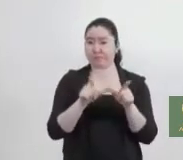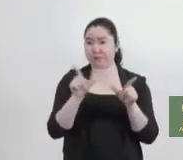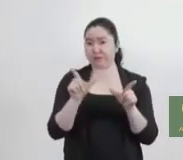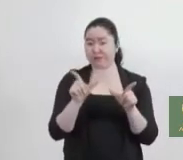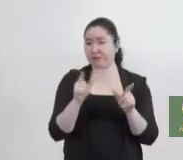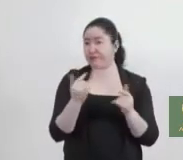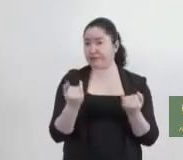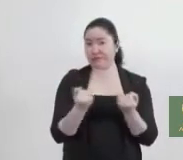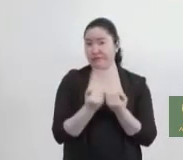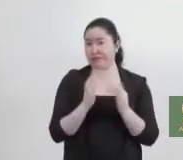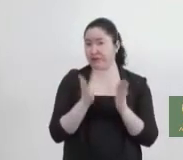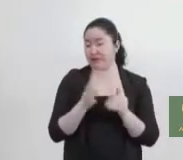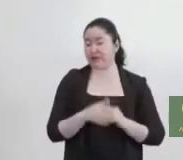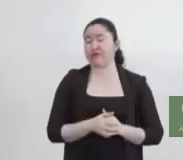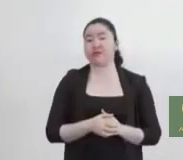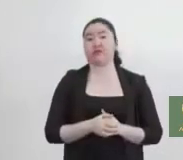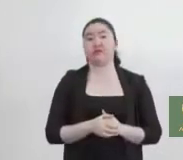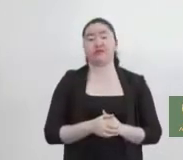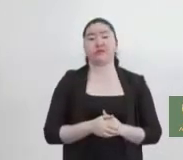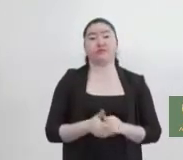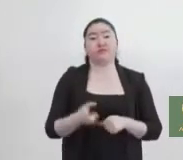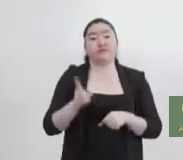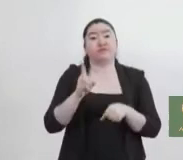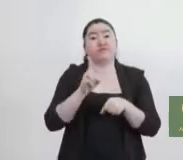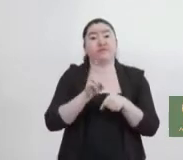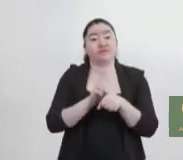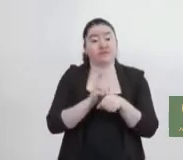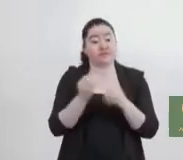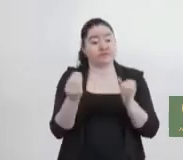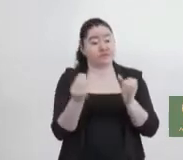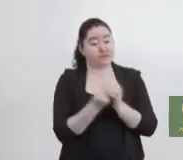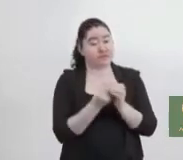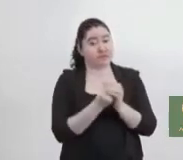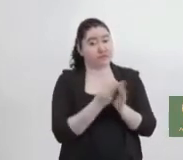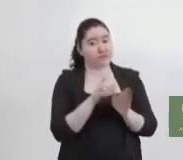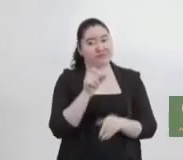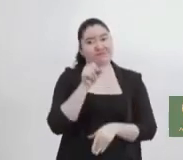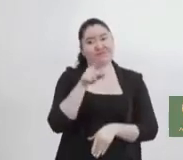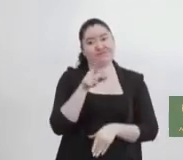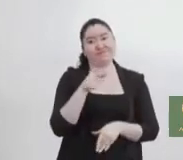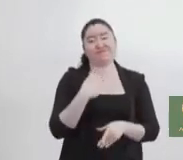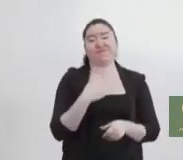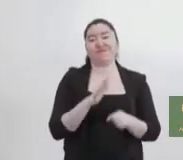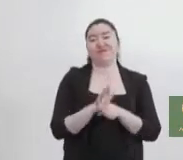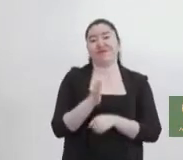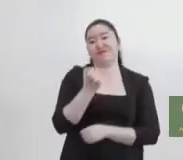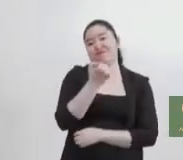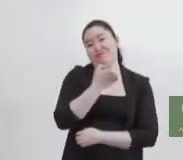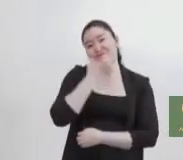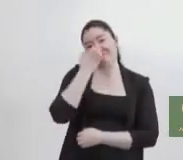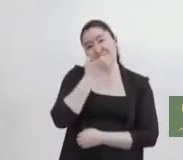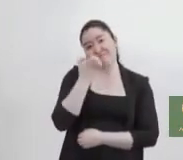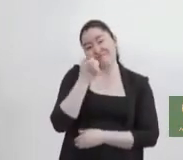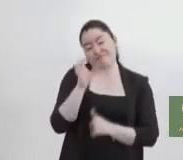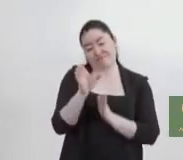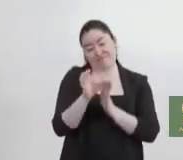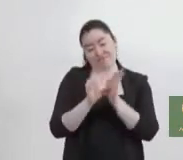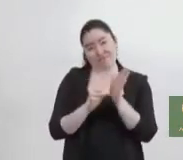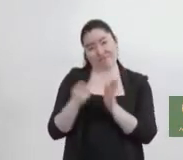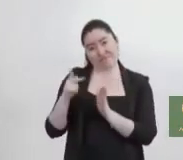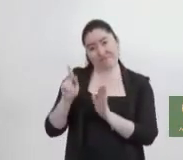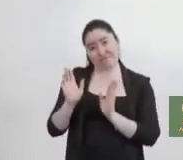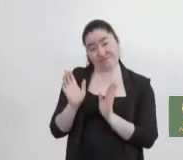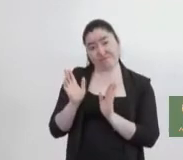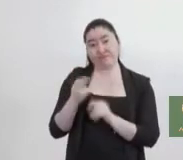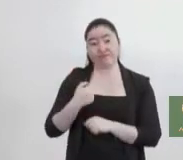hacer. Y el día ya de entrada a clases, pues tiene que ver con el propio calendario escolar. Entonces, no